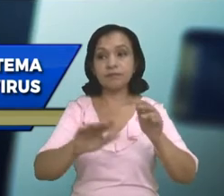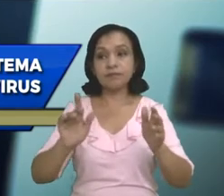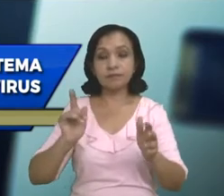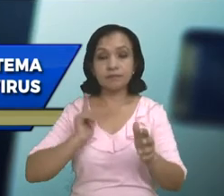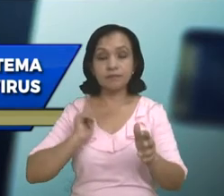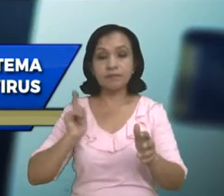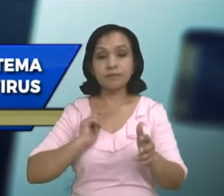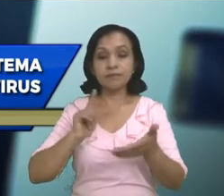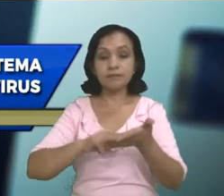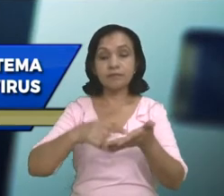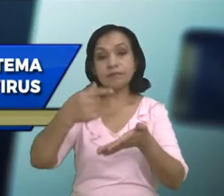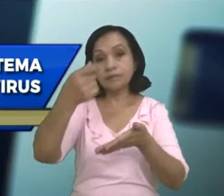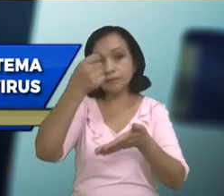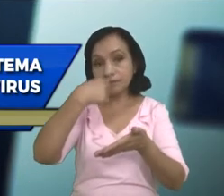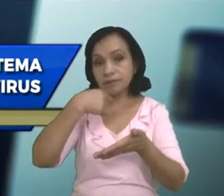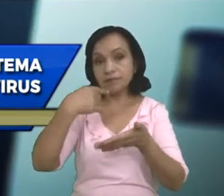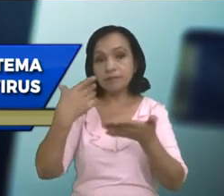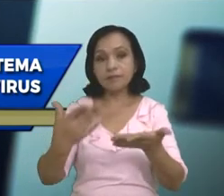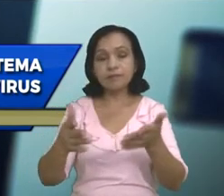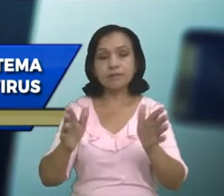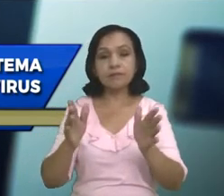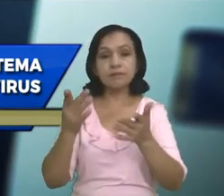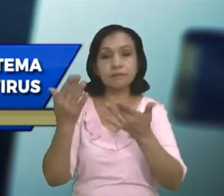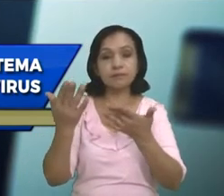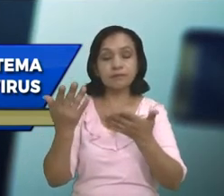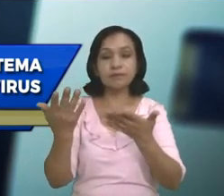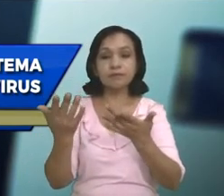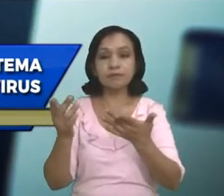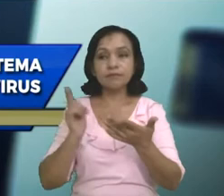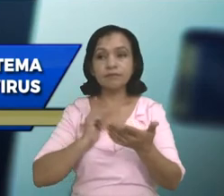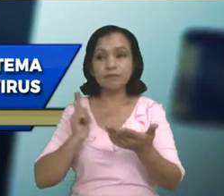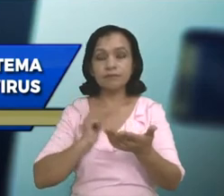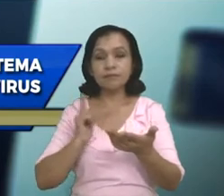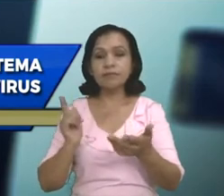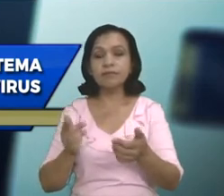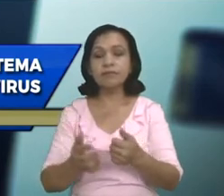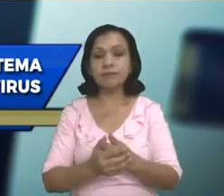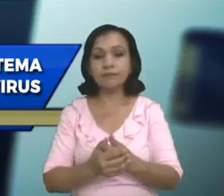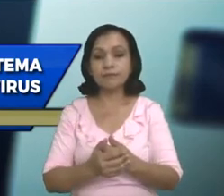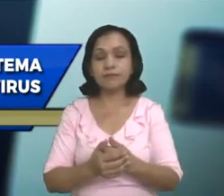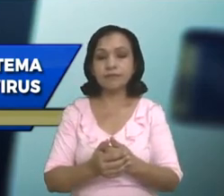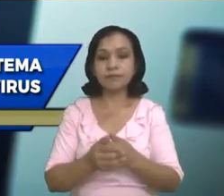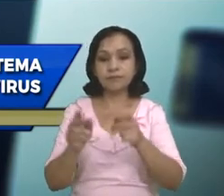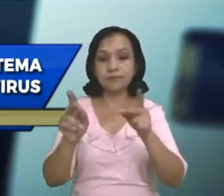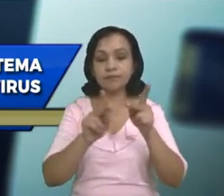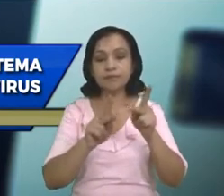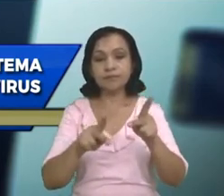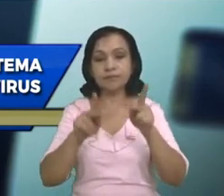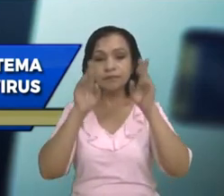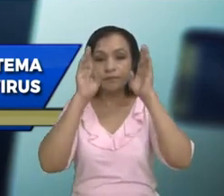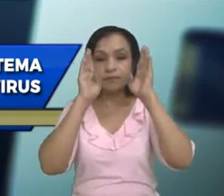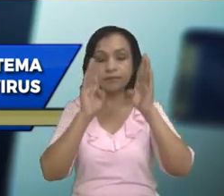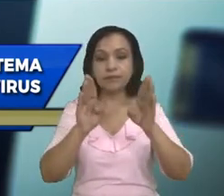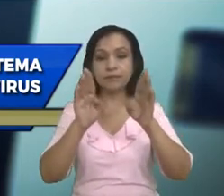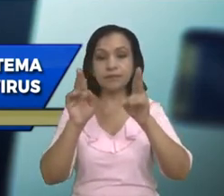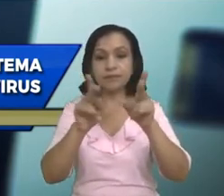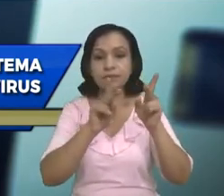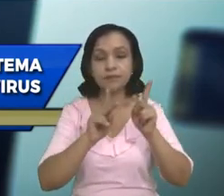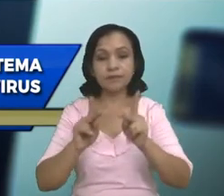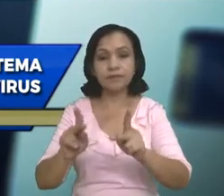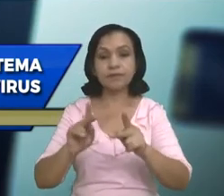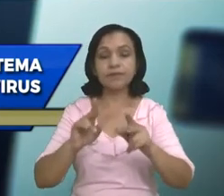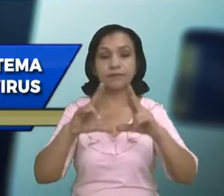tratamientos nosotros estamos preparados y tenemos existencia para darle esa atención a nuestra población